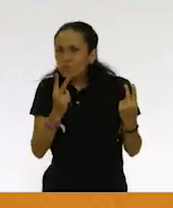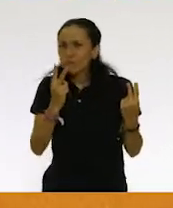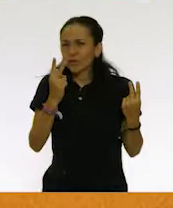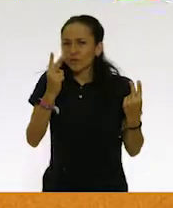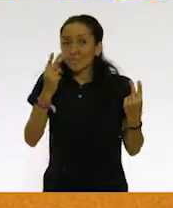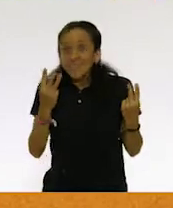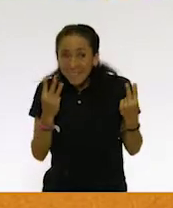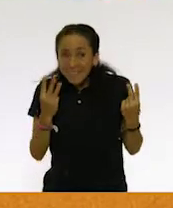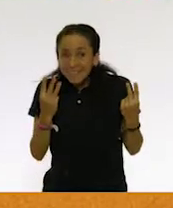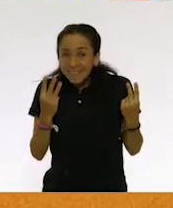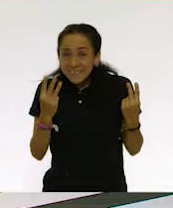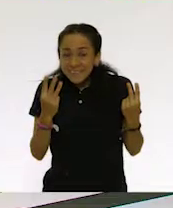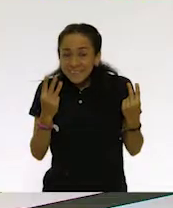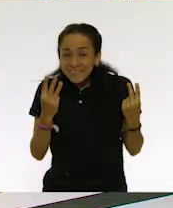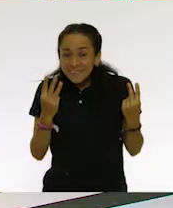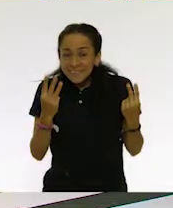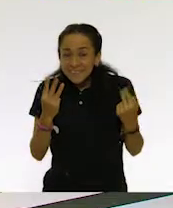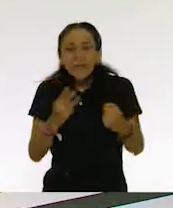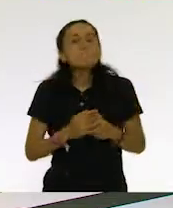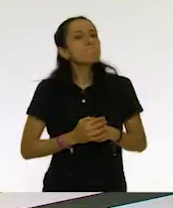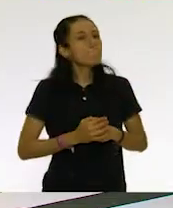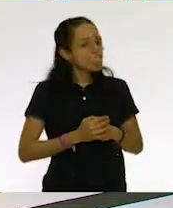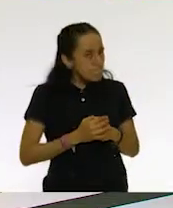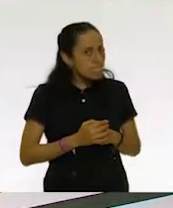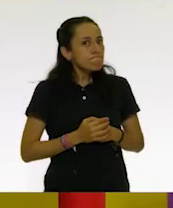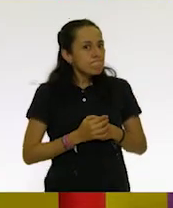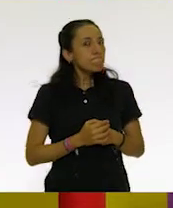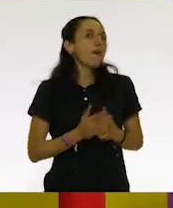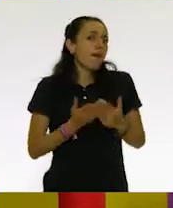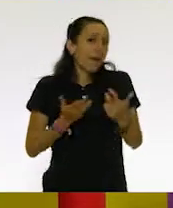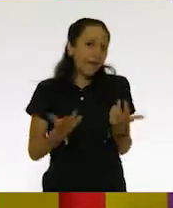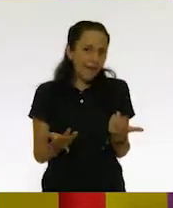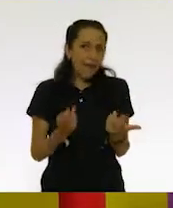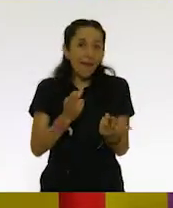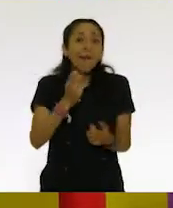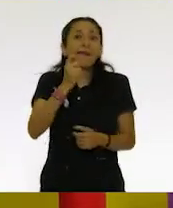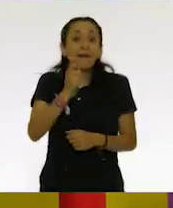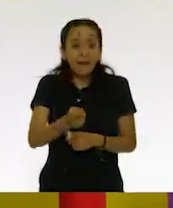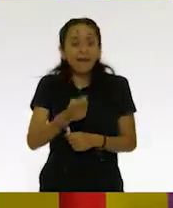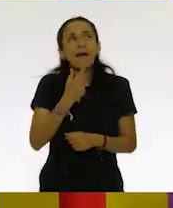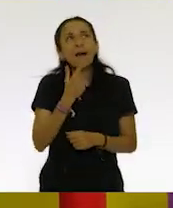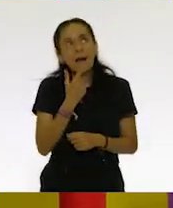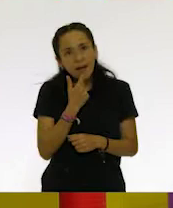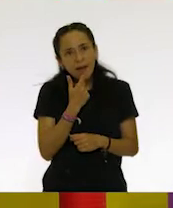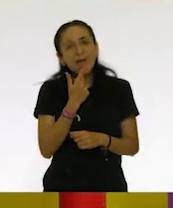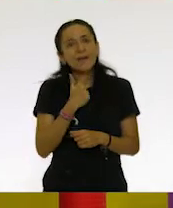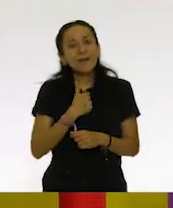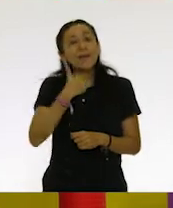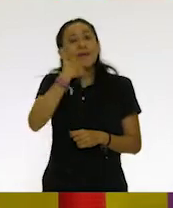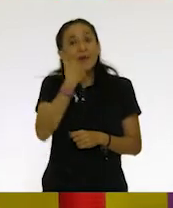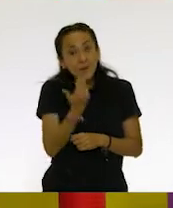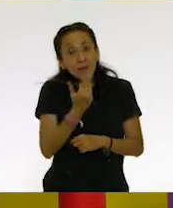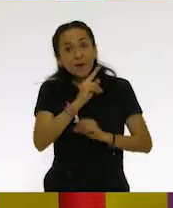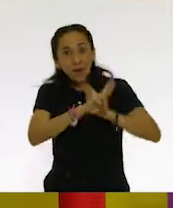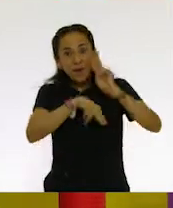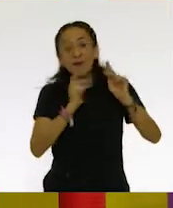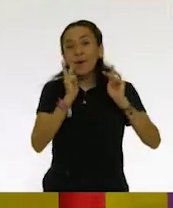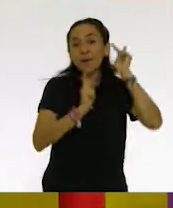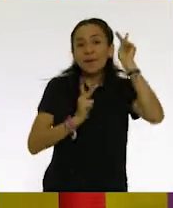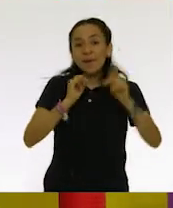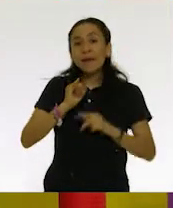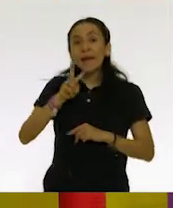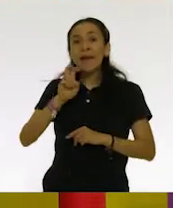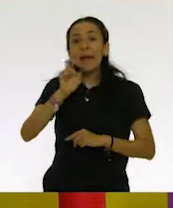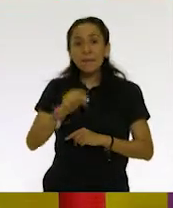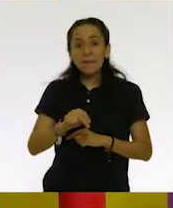1, 2, 3. Quiere decir que cuando pueda visitar a Iván, tendré que subir tres